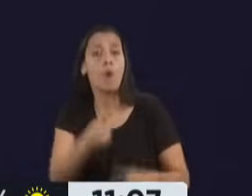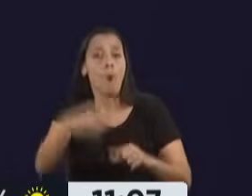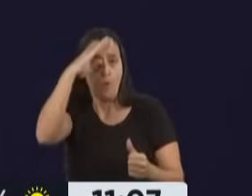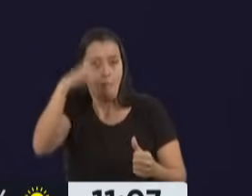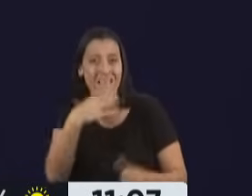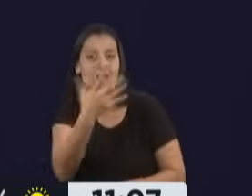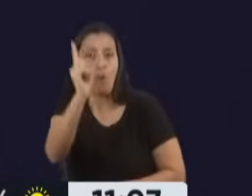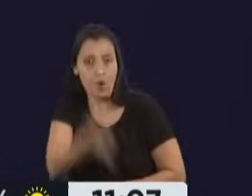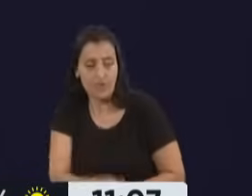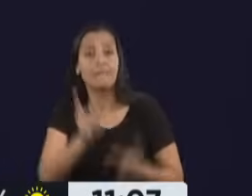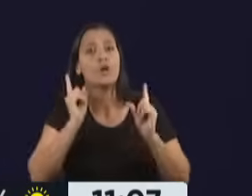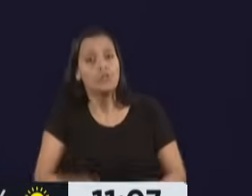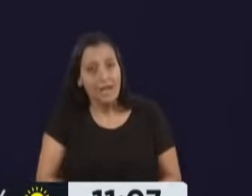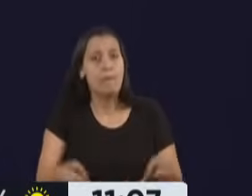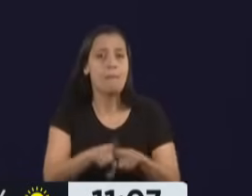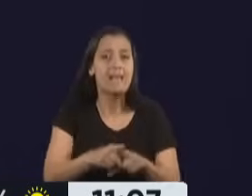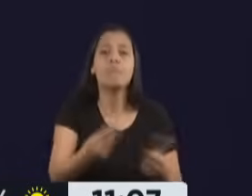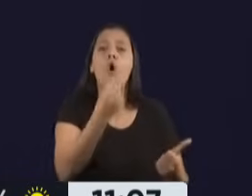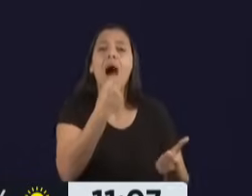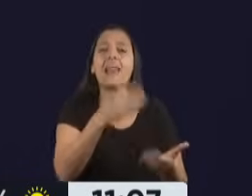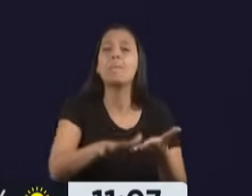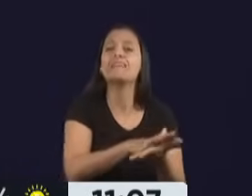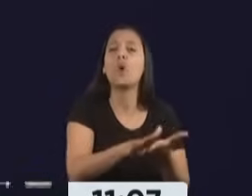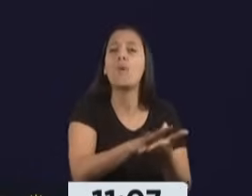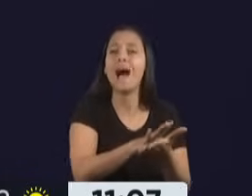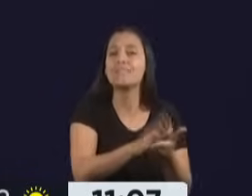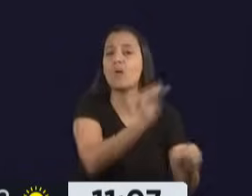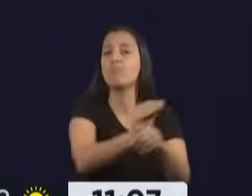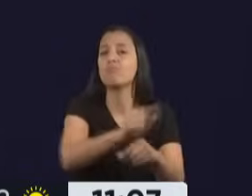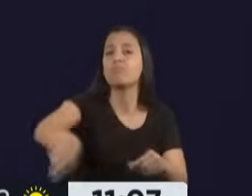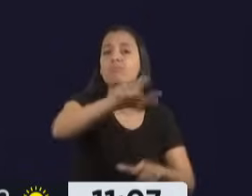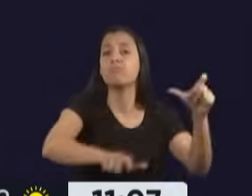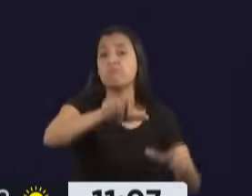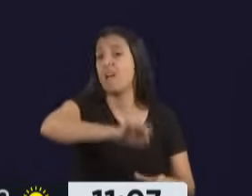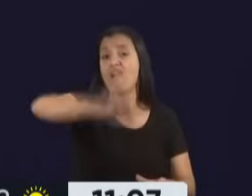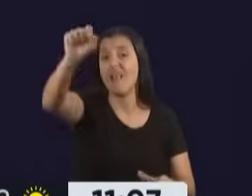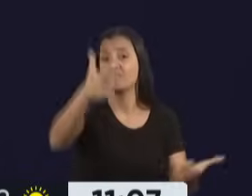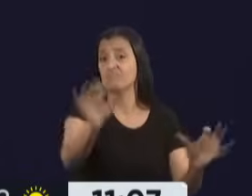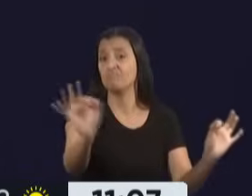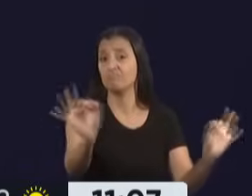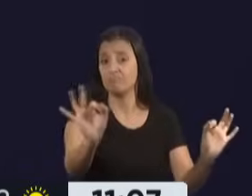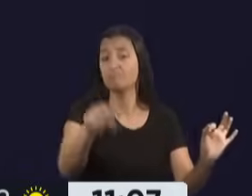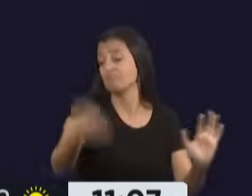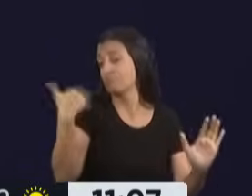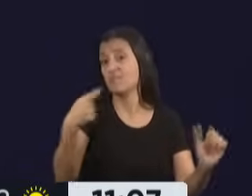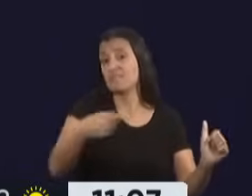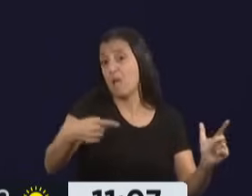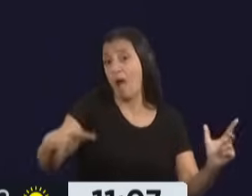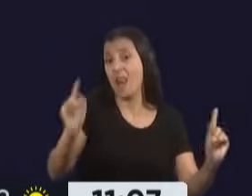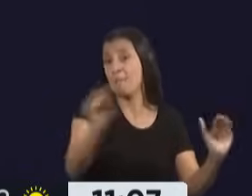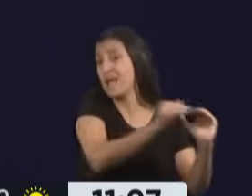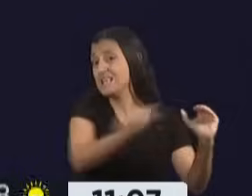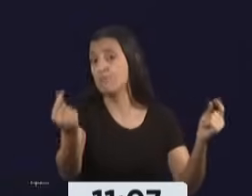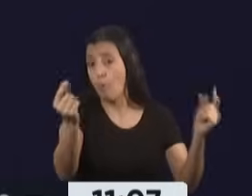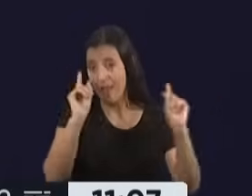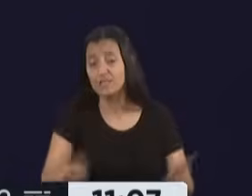mensual, incluso con productos de la canasta básica que no han tenido inflación en las últimas semanas.